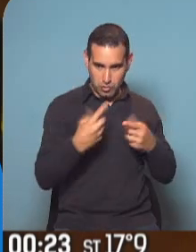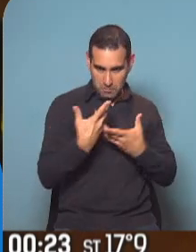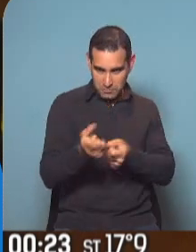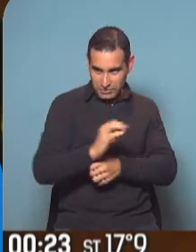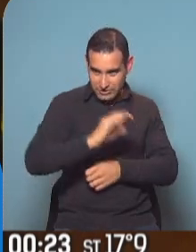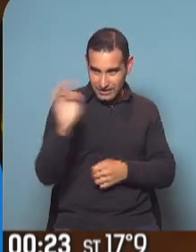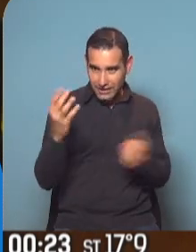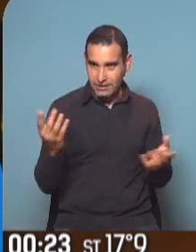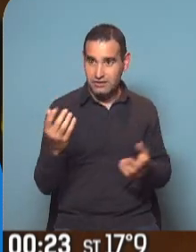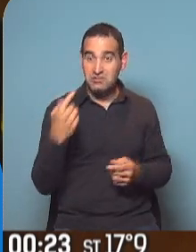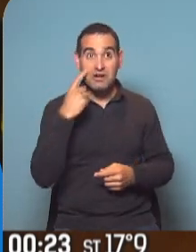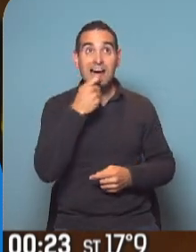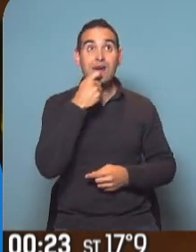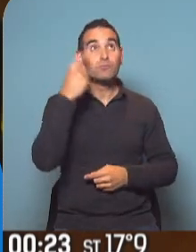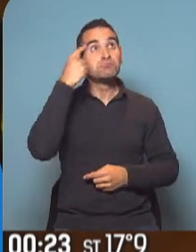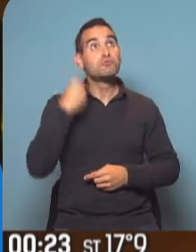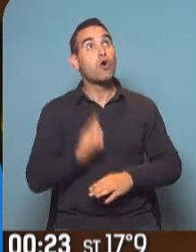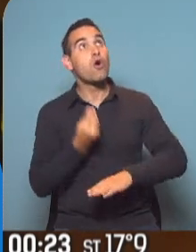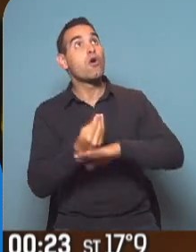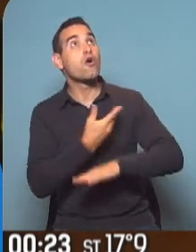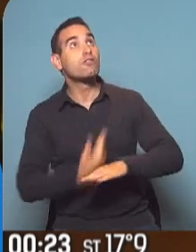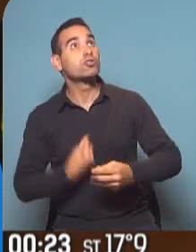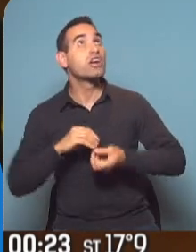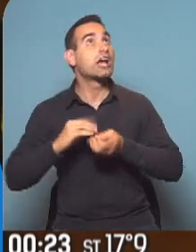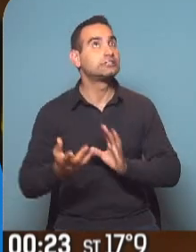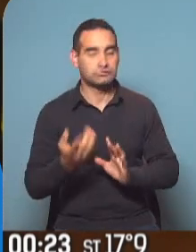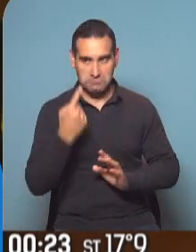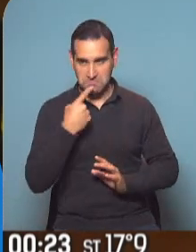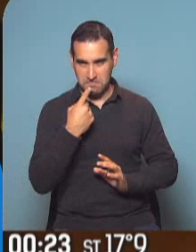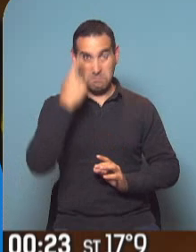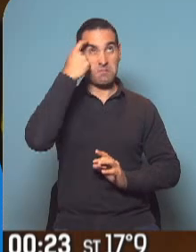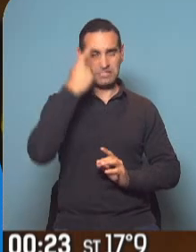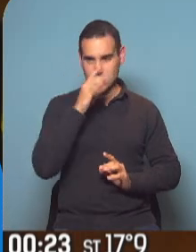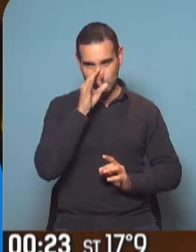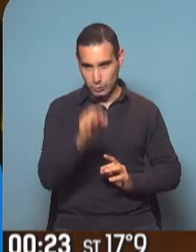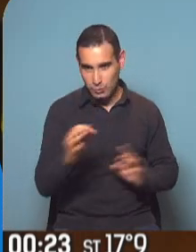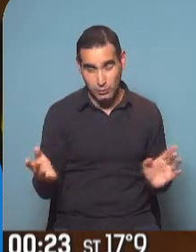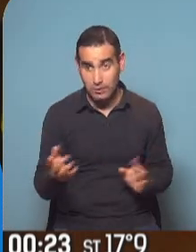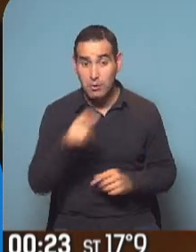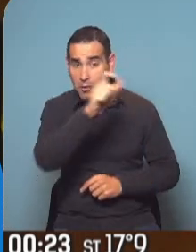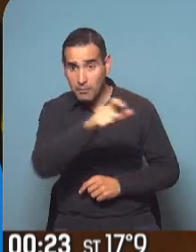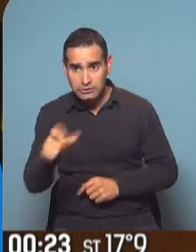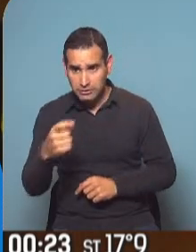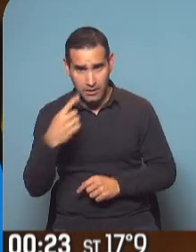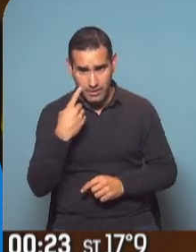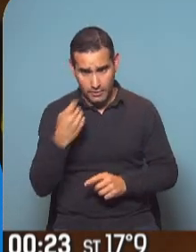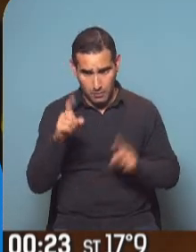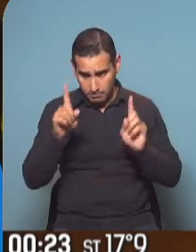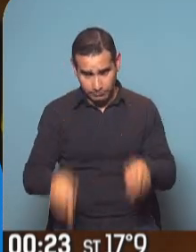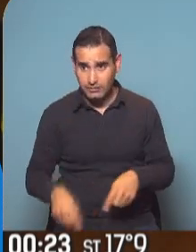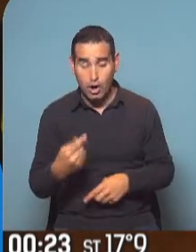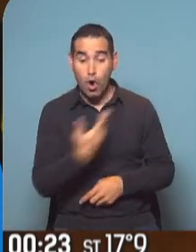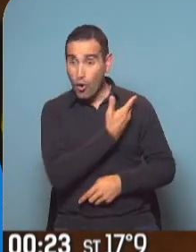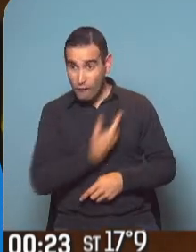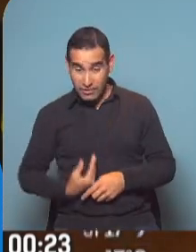estuviera en el gobierno, ¿qué haría? Porque lo que esta sociedad, en muchos de sus sectores sociales, ignora, que cualquier gobierno